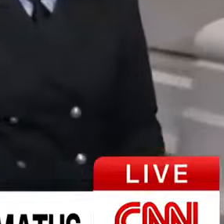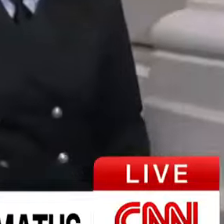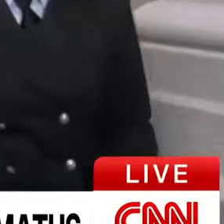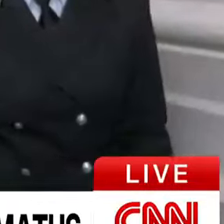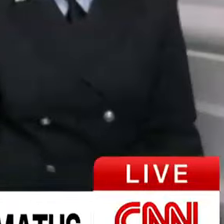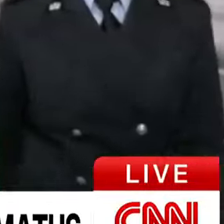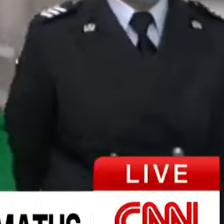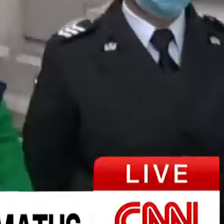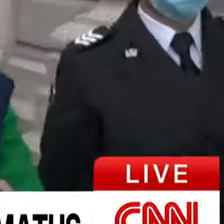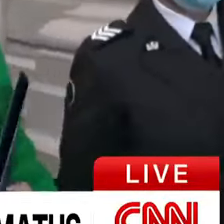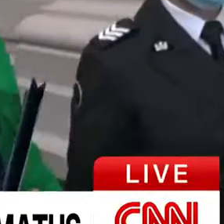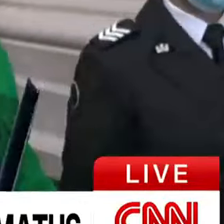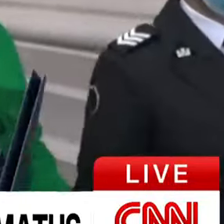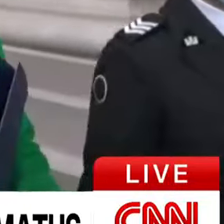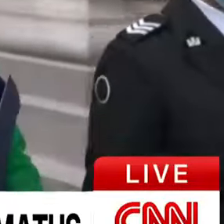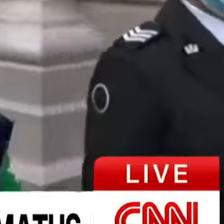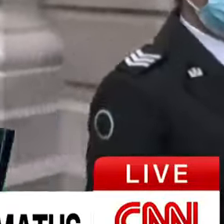ministra.